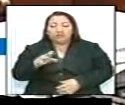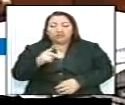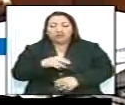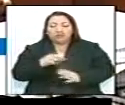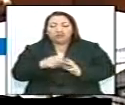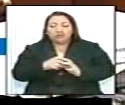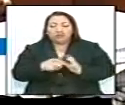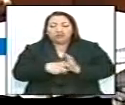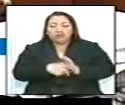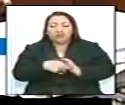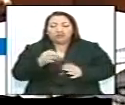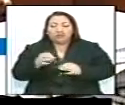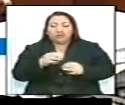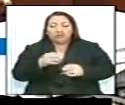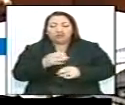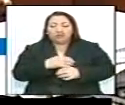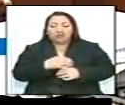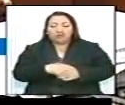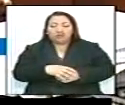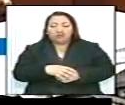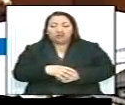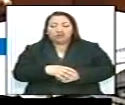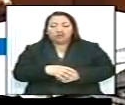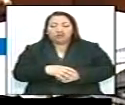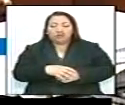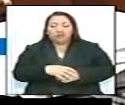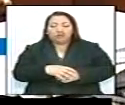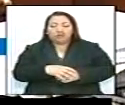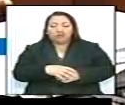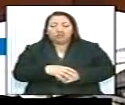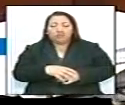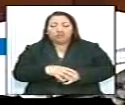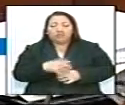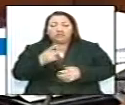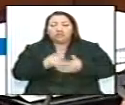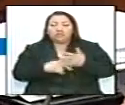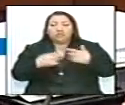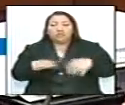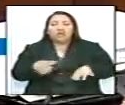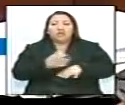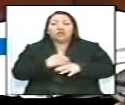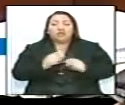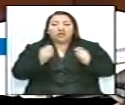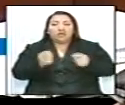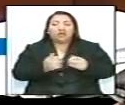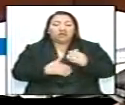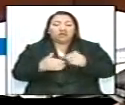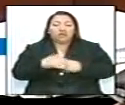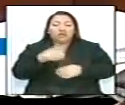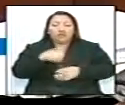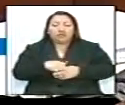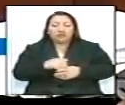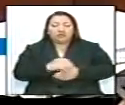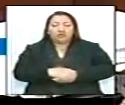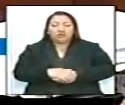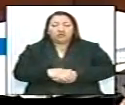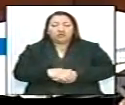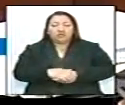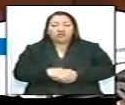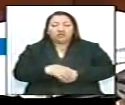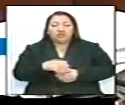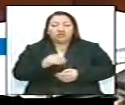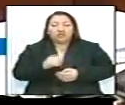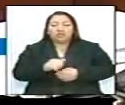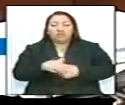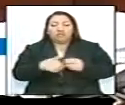discutiéndolo en esas coyunturas, en esa situación. Ya se ha dado el adelanto de elecciones, en plazos